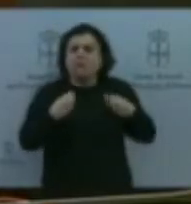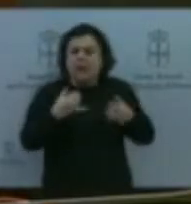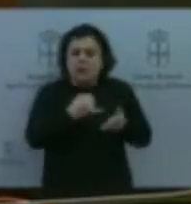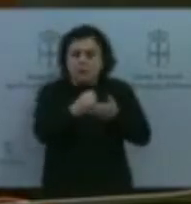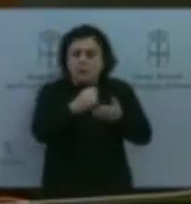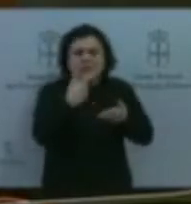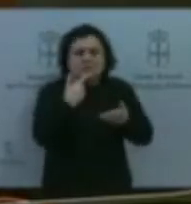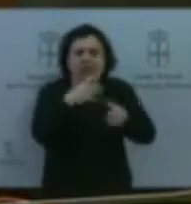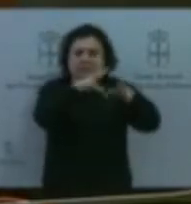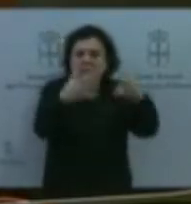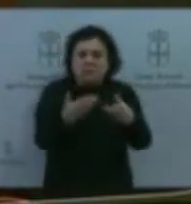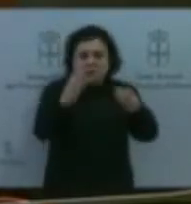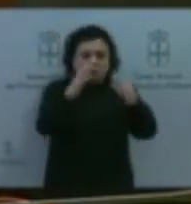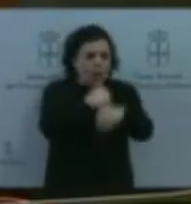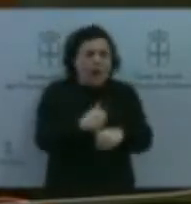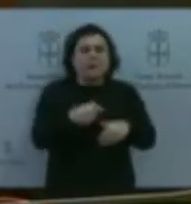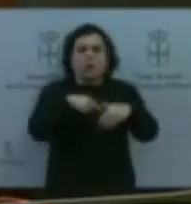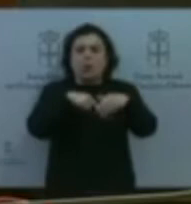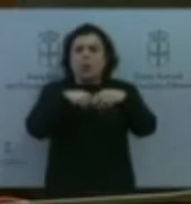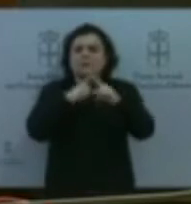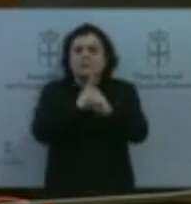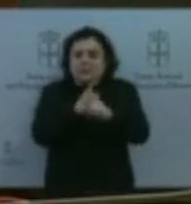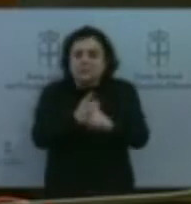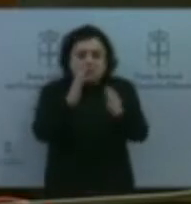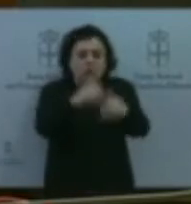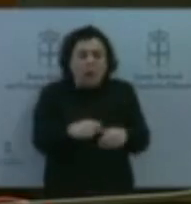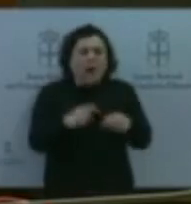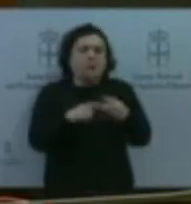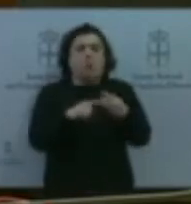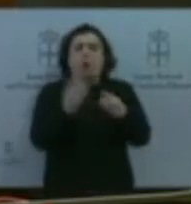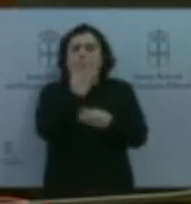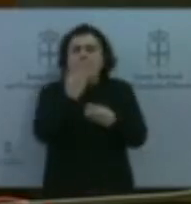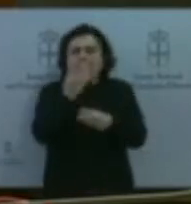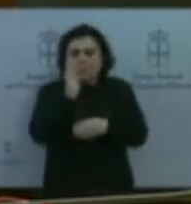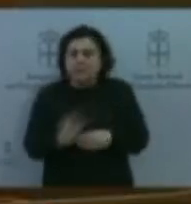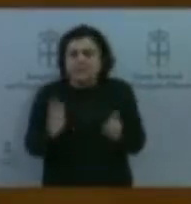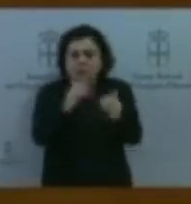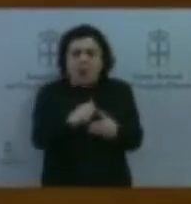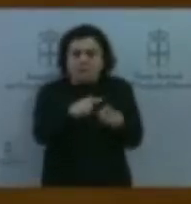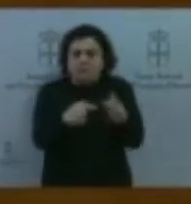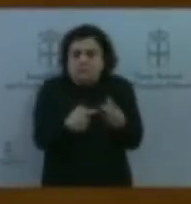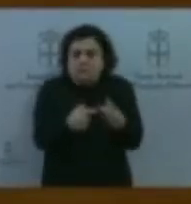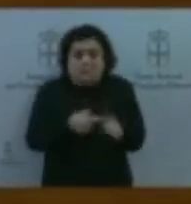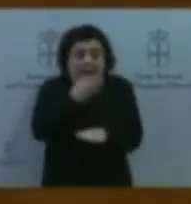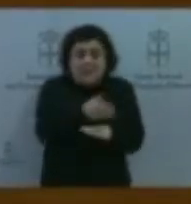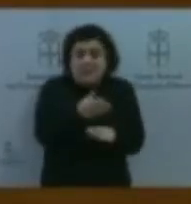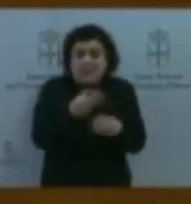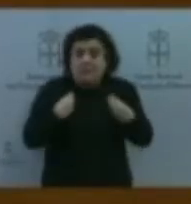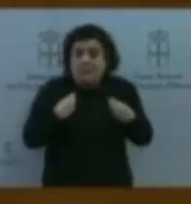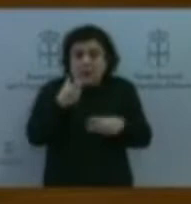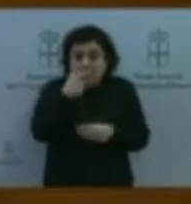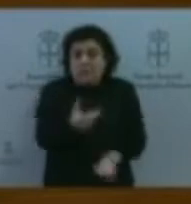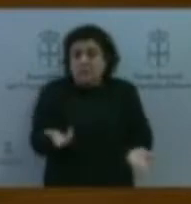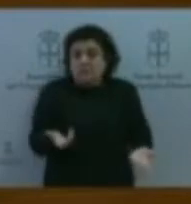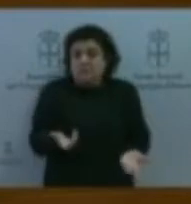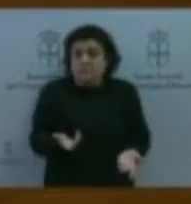infantil? ¿No? Pues son cosas básicas para volver, donde ahí creemos que hace falta un incremento de las inversiones,